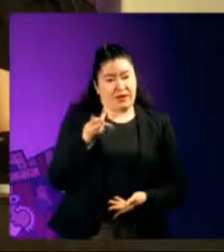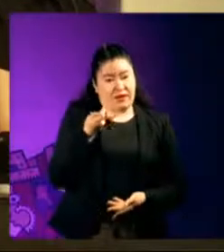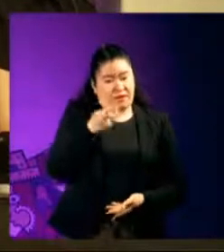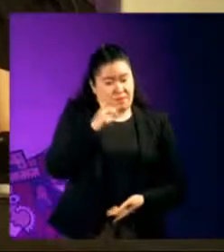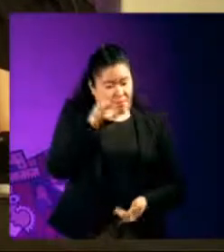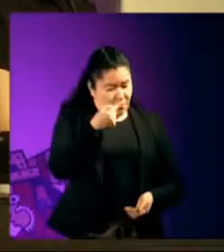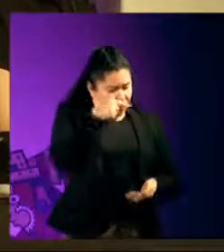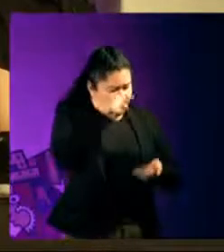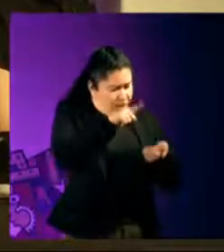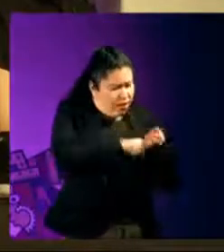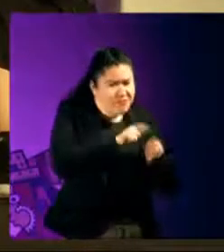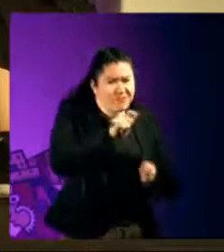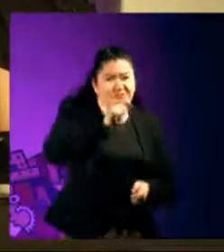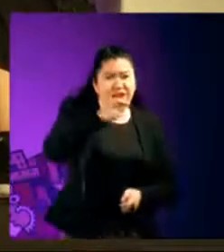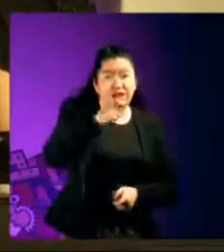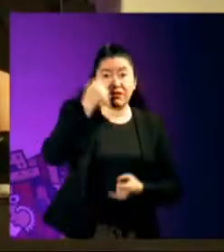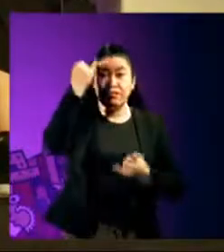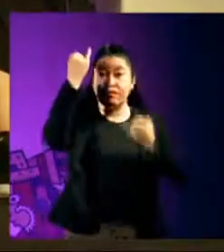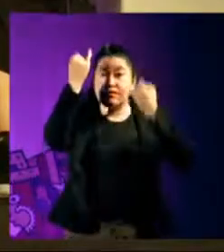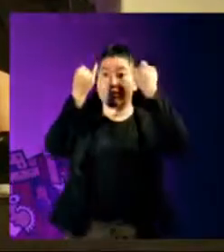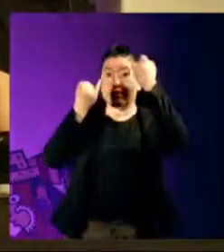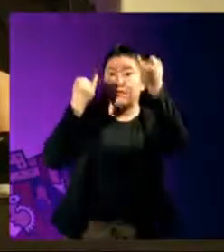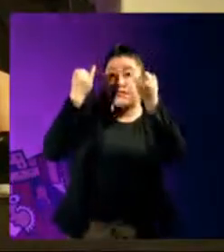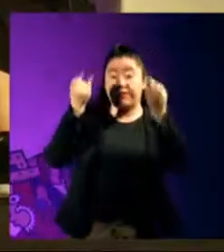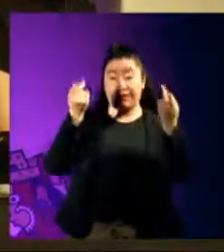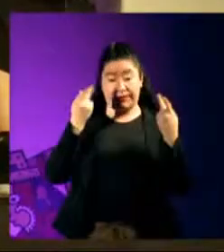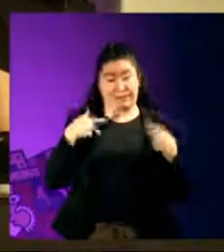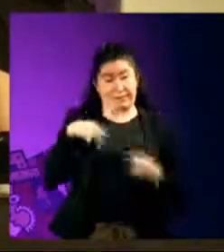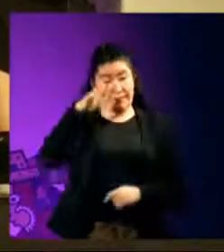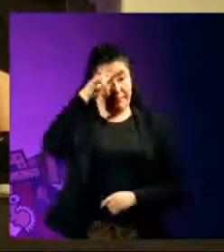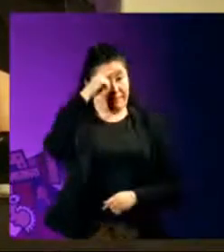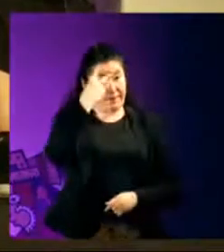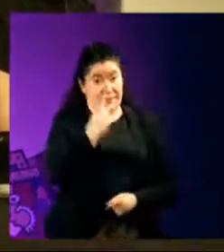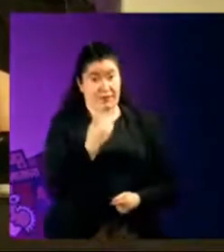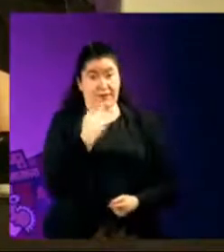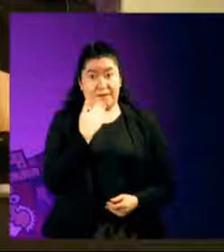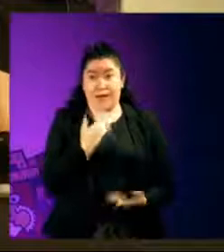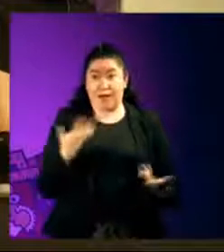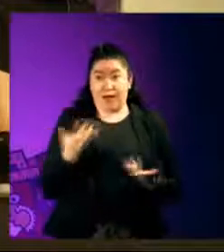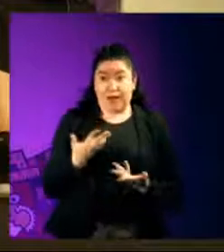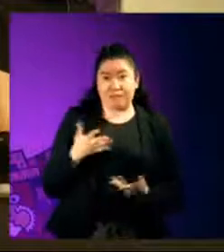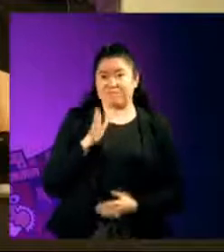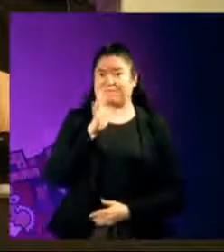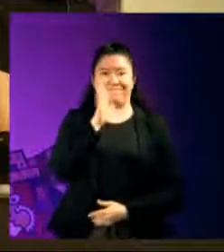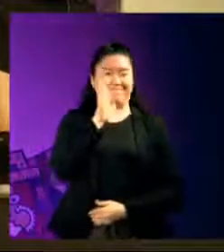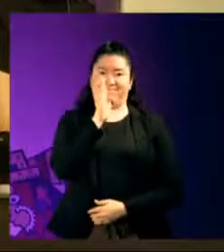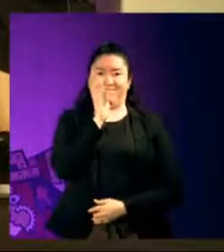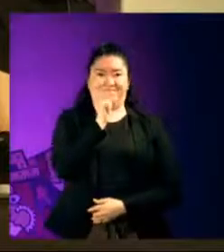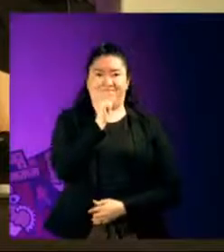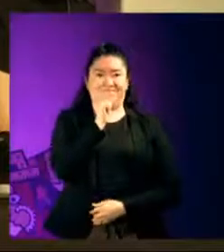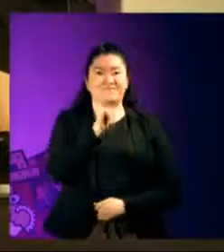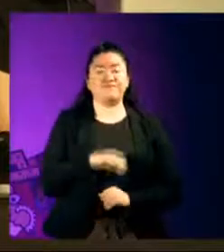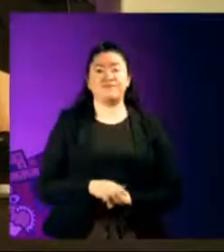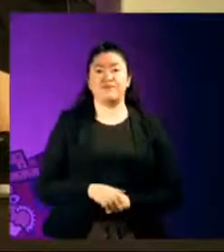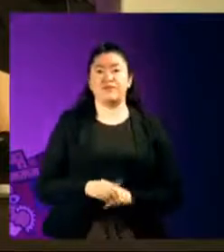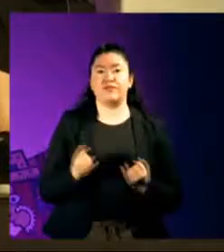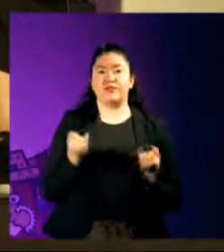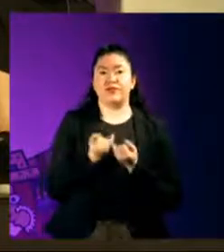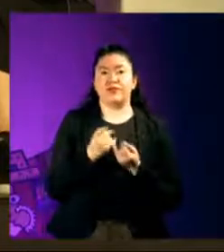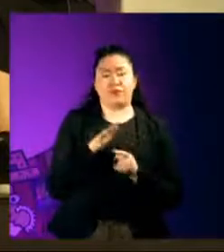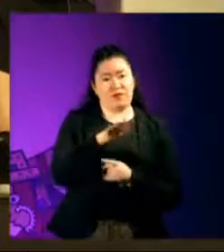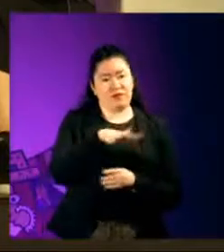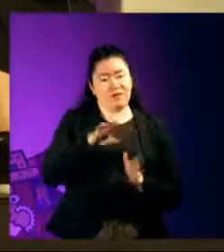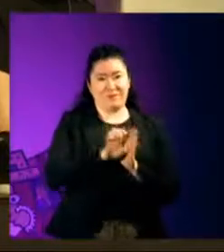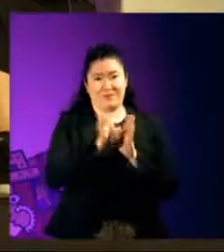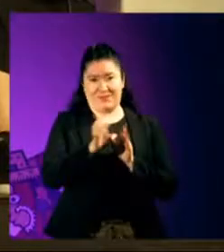ideológica de decir los mexicanos no podemos hacer las cosas bien tenemos que mirar siempre a cómo están los